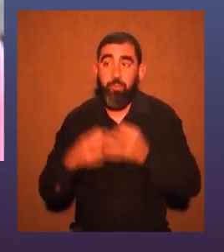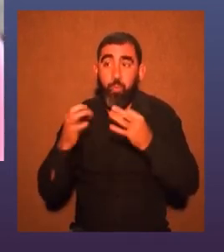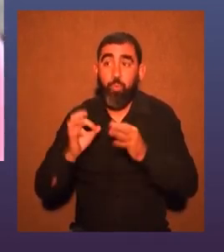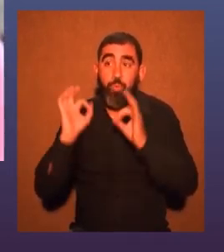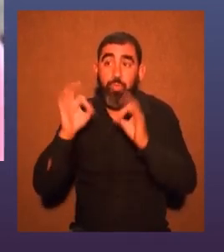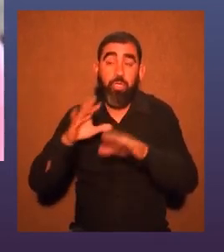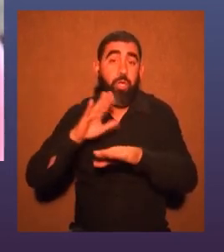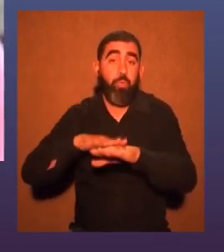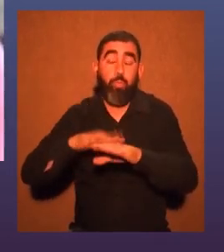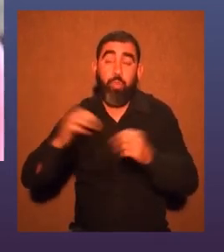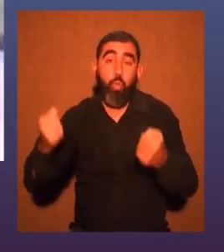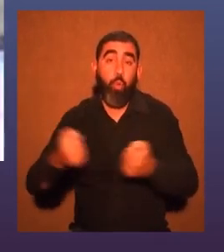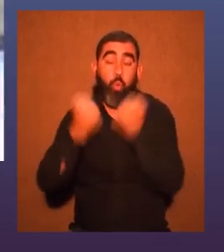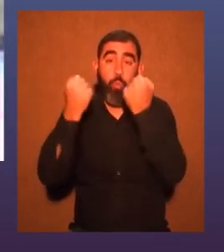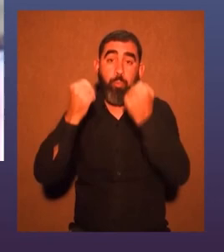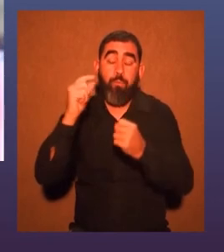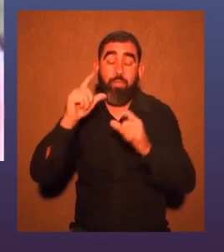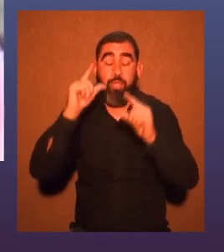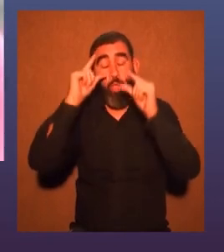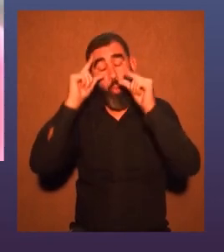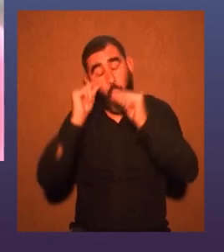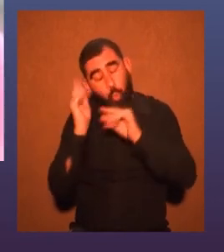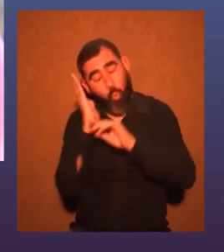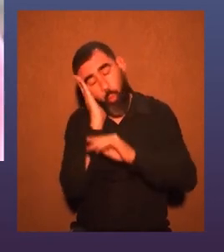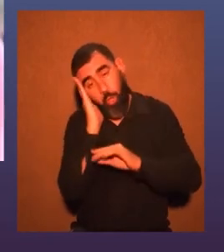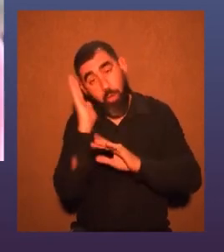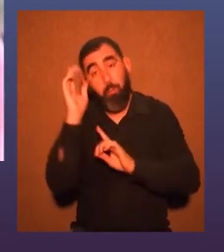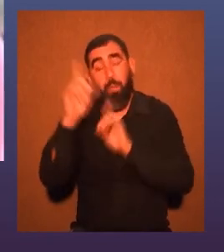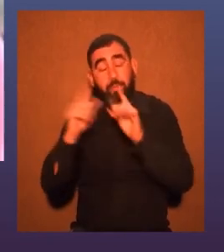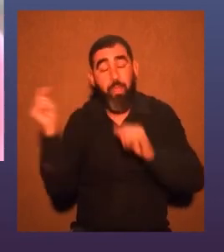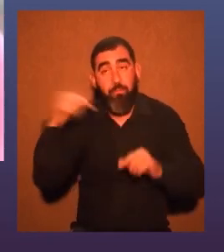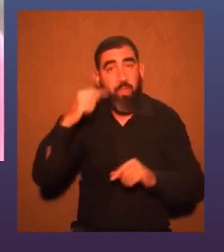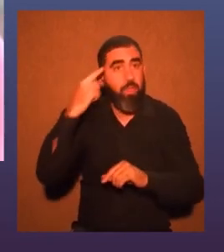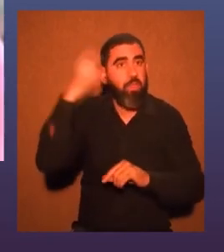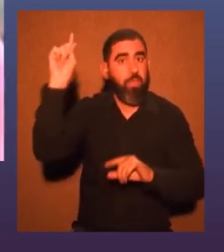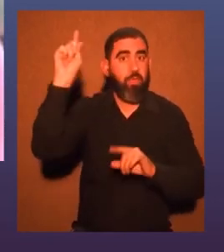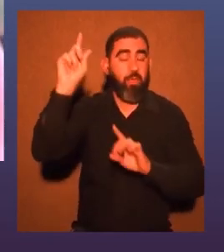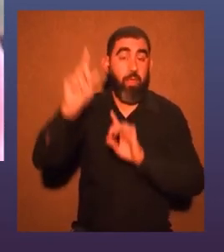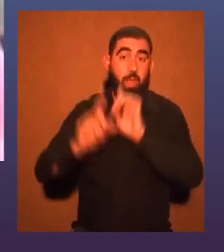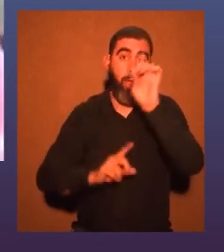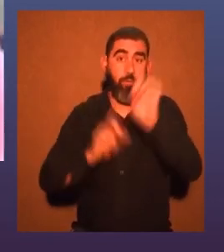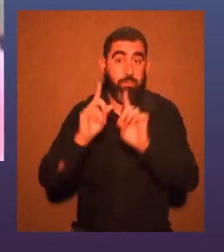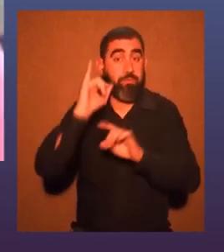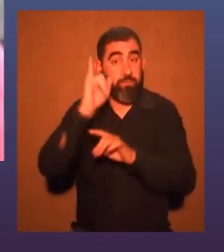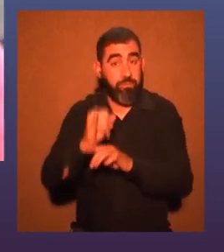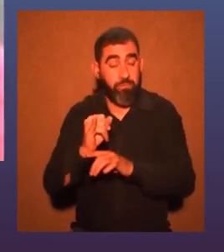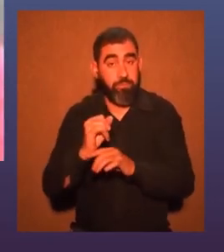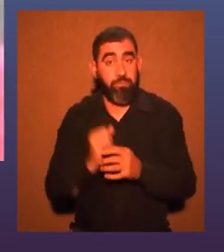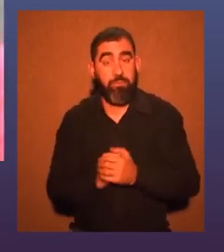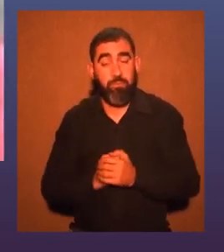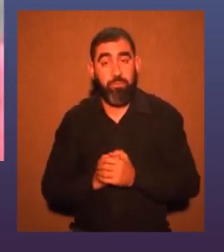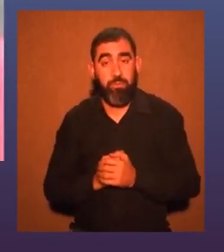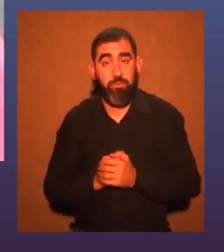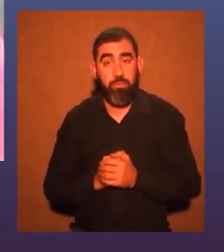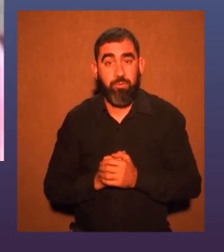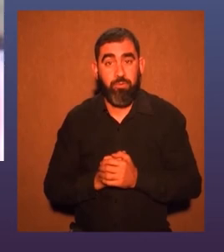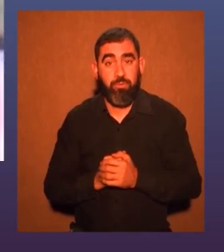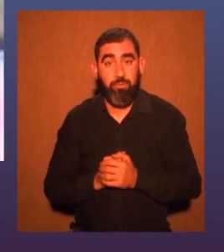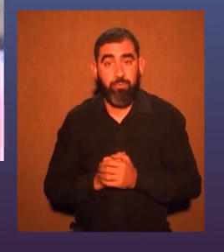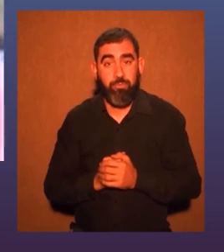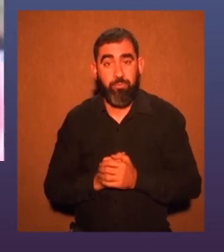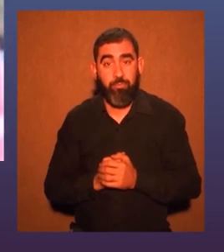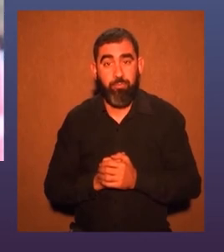inesperado, por ejemplo, durmiendo. Muchas veces aparece una inspiración que, ¿viste? Que resolviste un